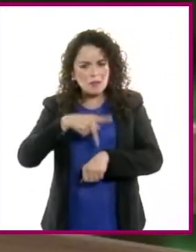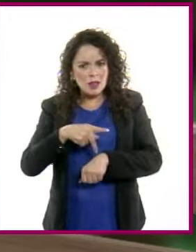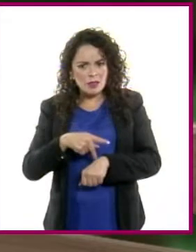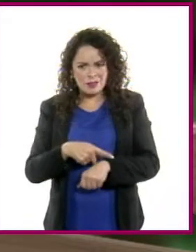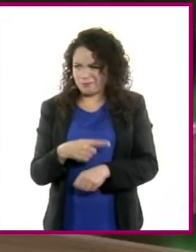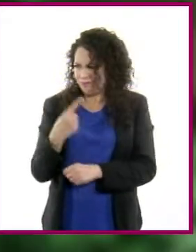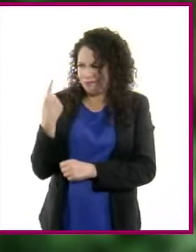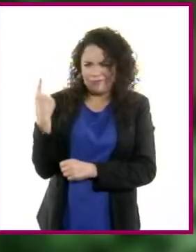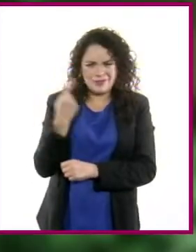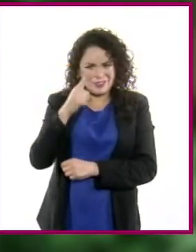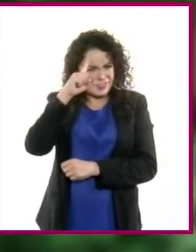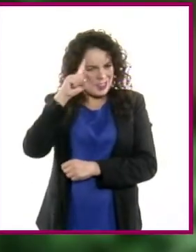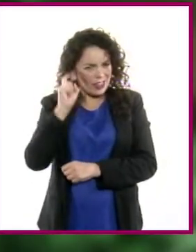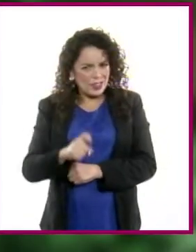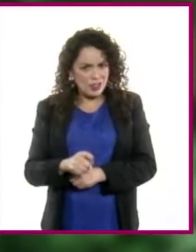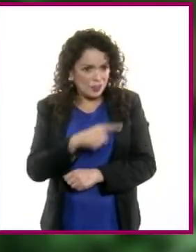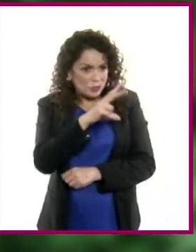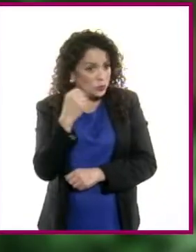piedras. ¿Qué, estás sordo?